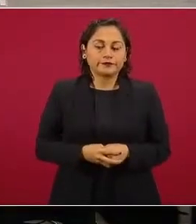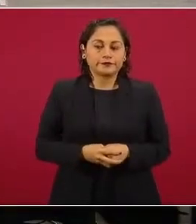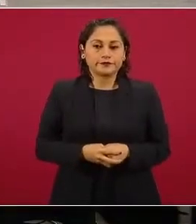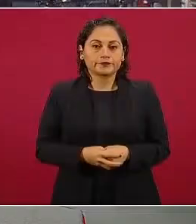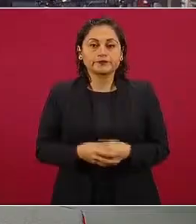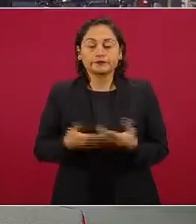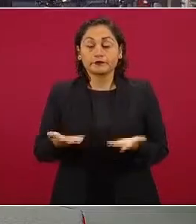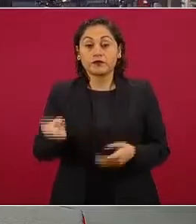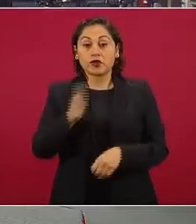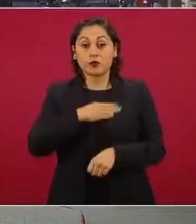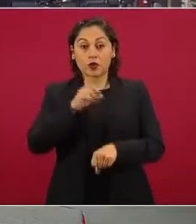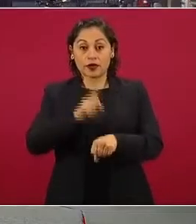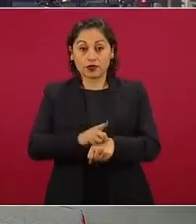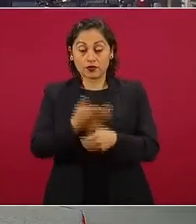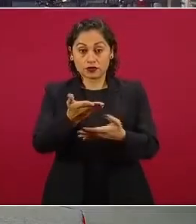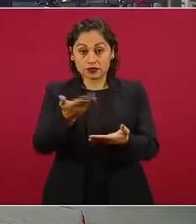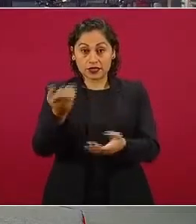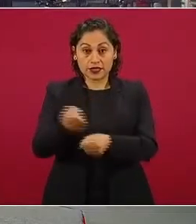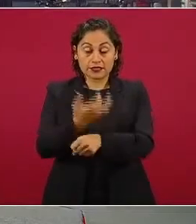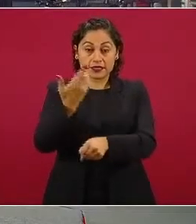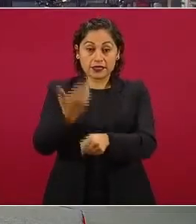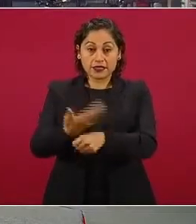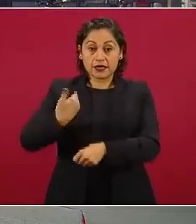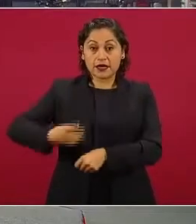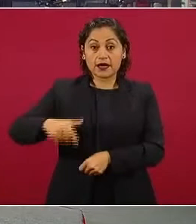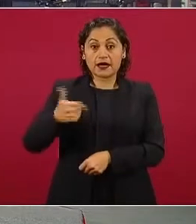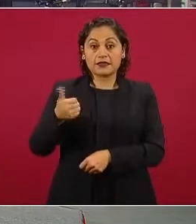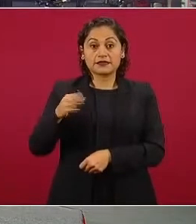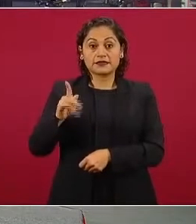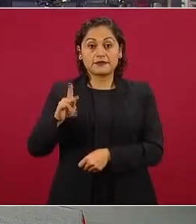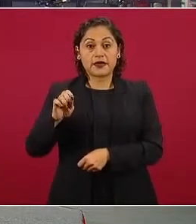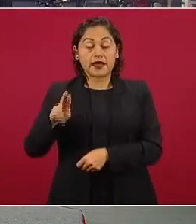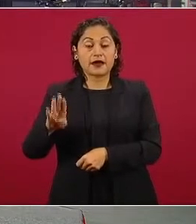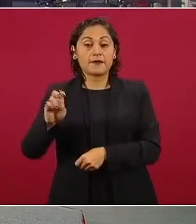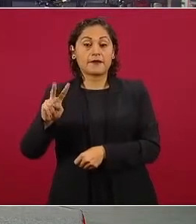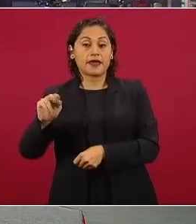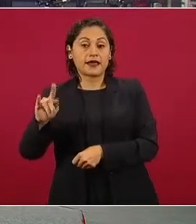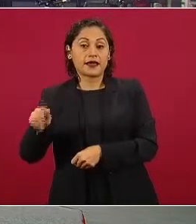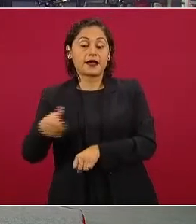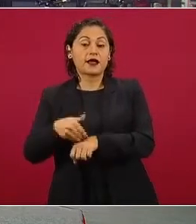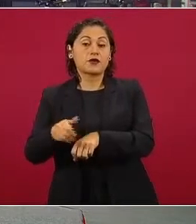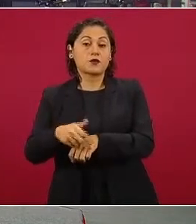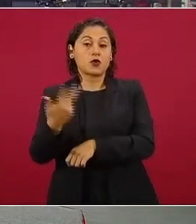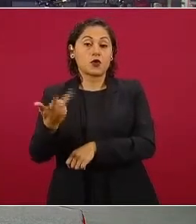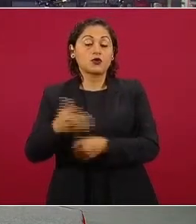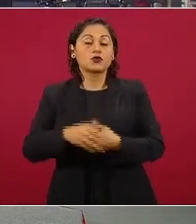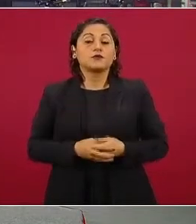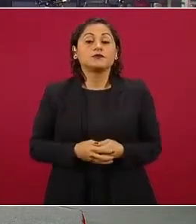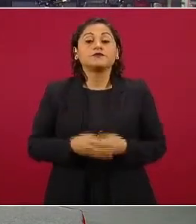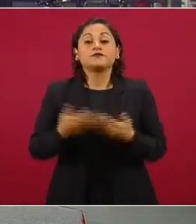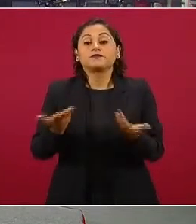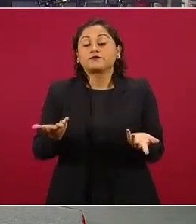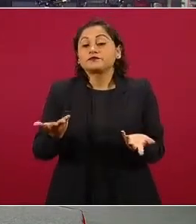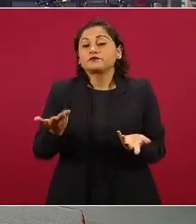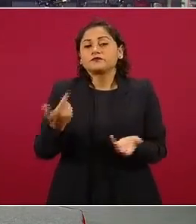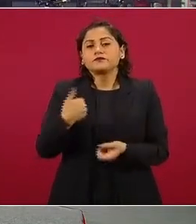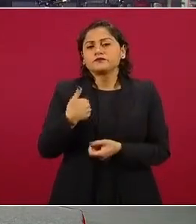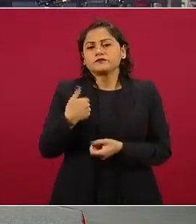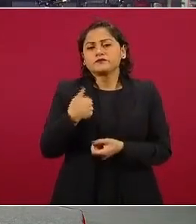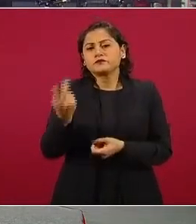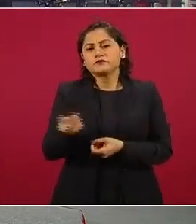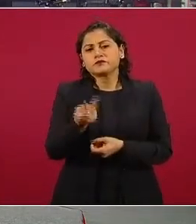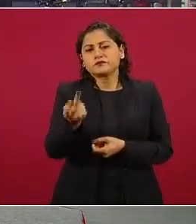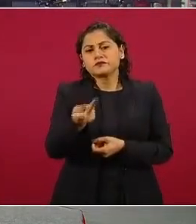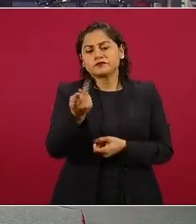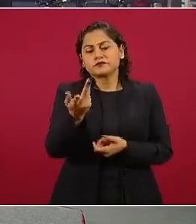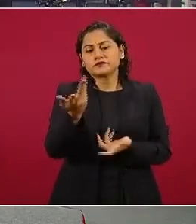Buenos días, canciller. Presidente Gaspar Vela, de la Octava. 3 preguntas, canciller. La primera sería, ¿qué labores realizan